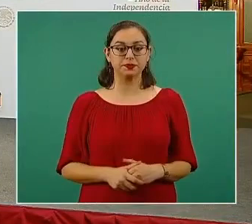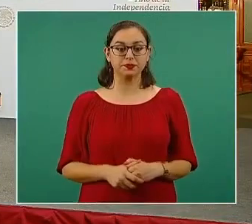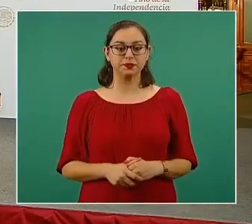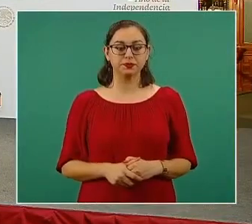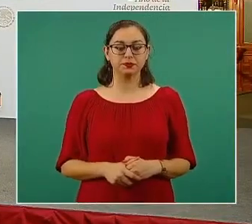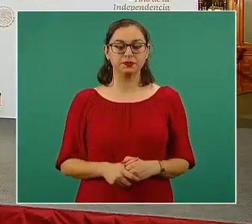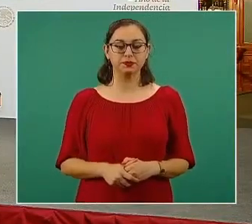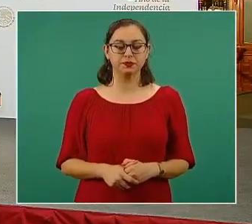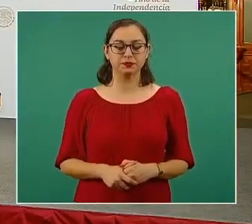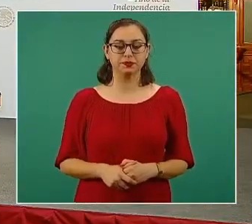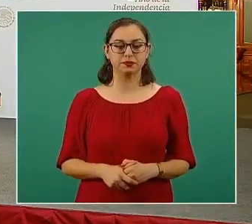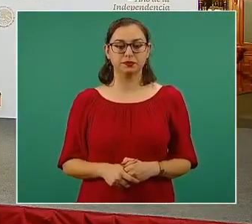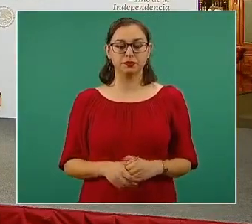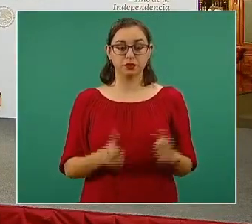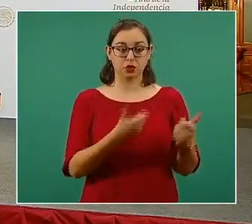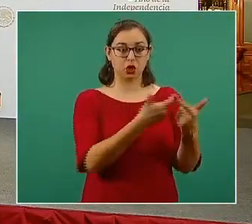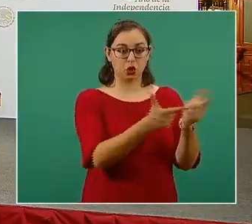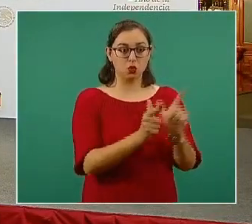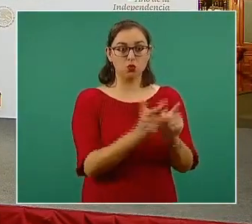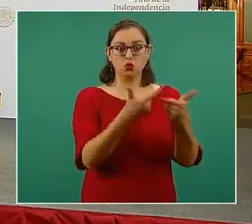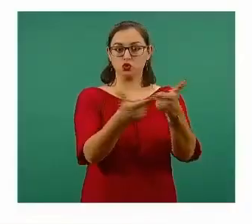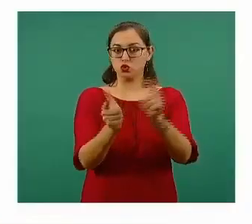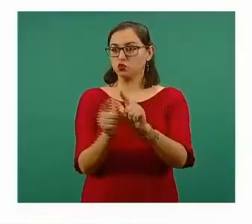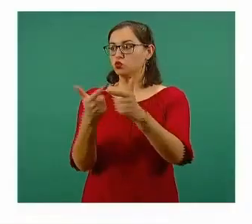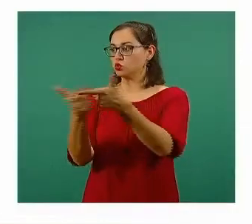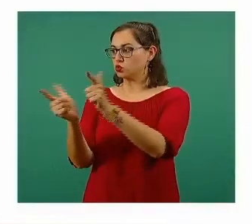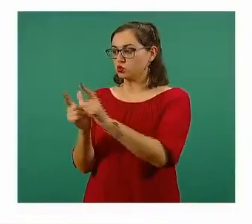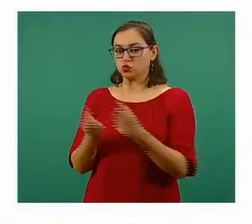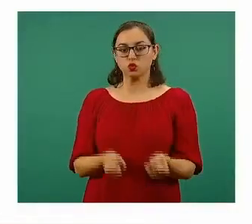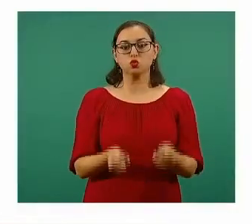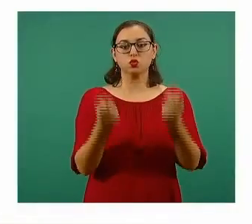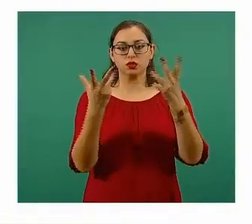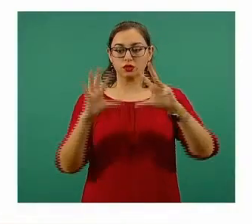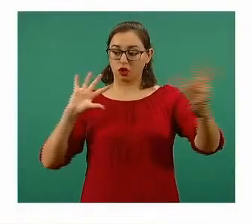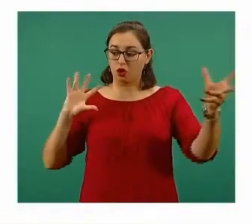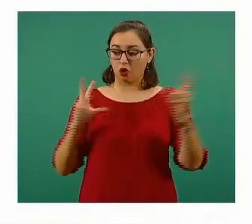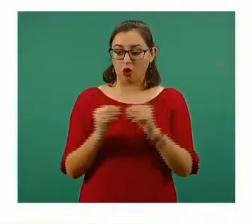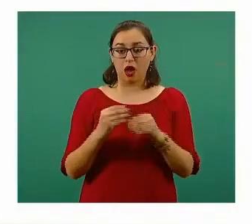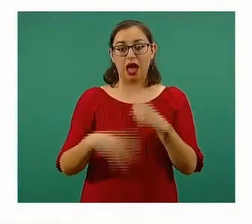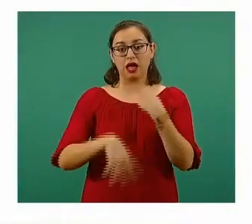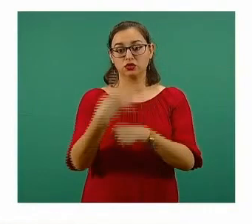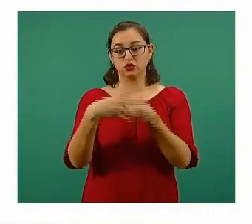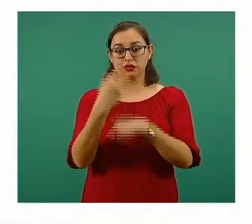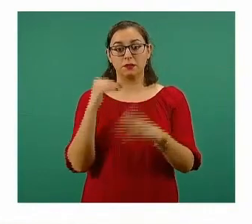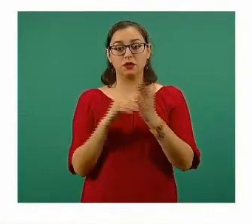Aquí está el resumen de las personas, la cantidad de personas vacunadas,